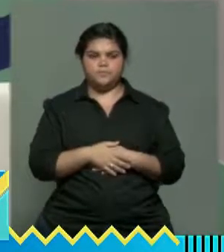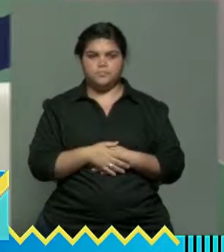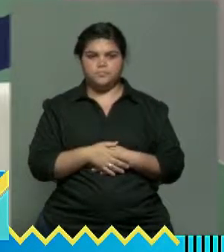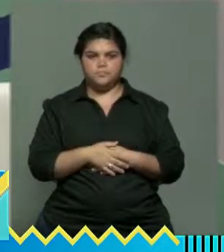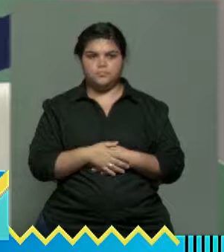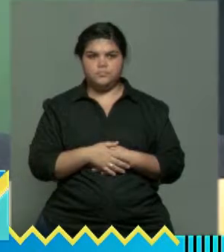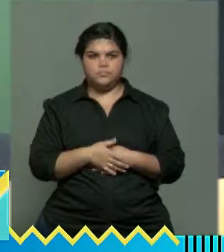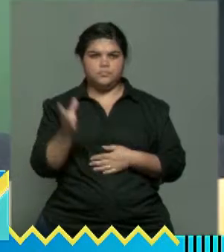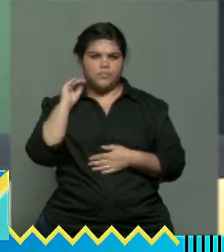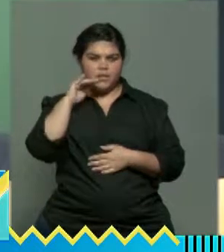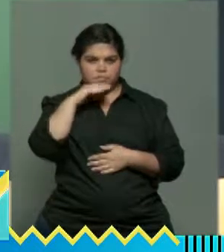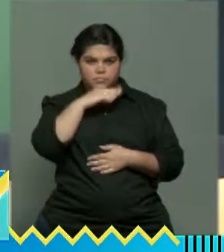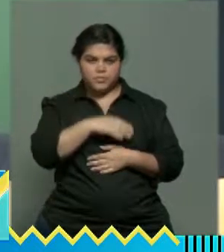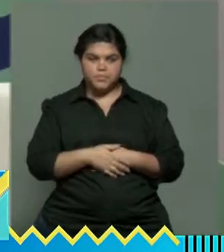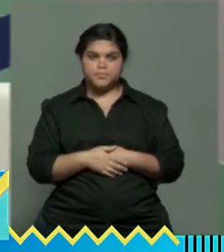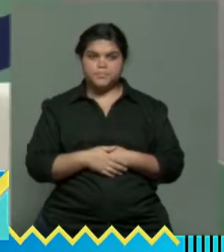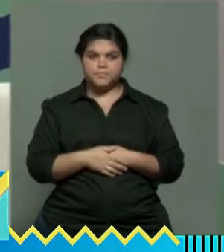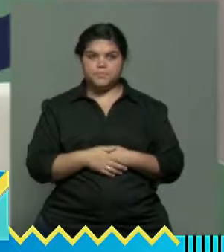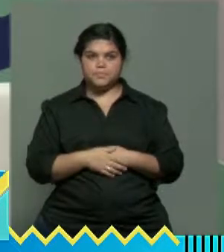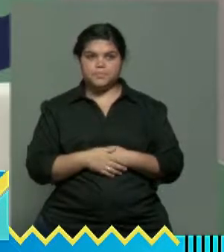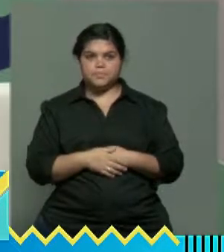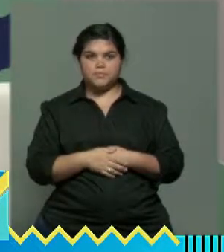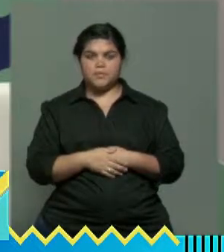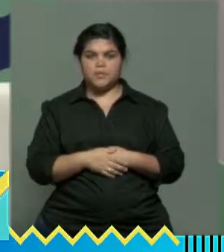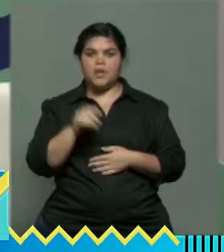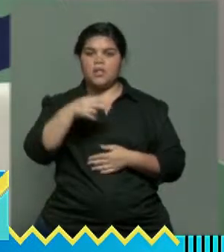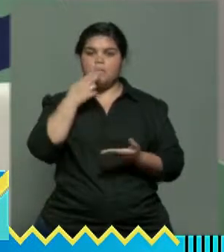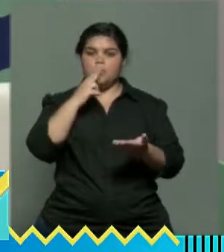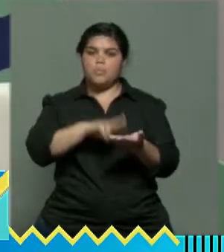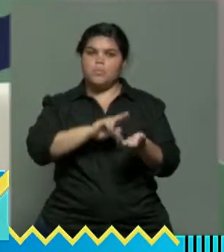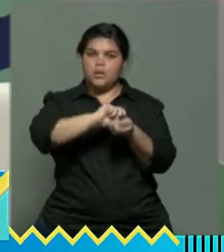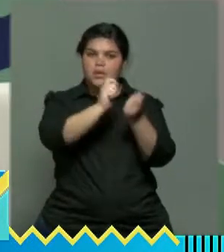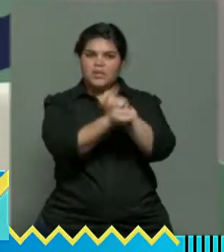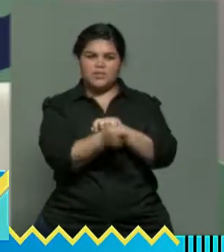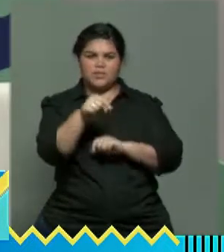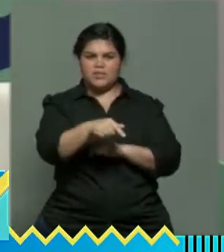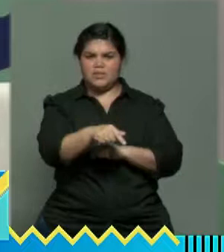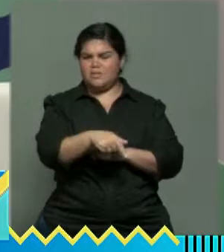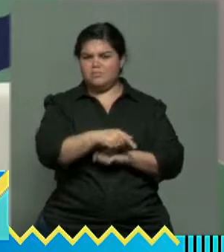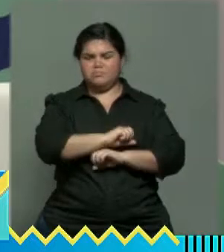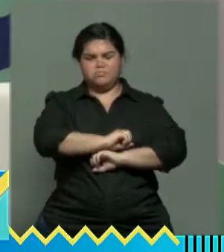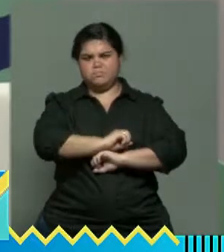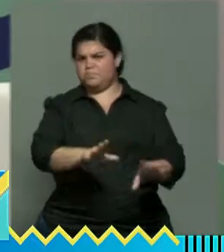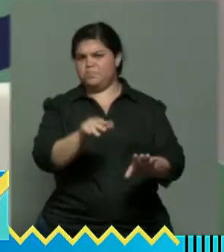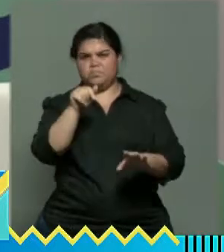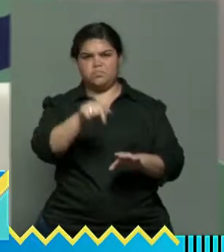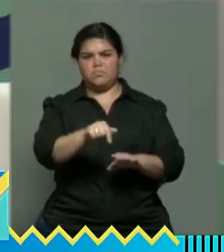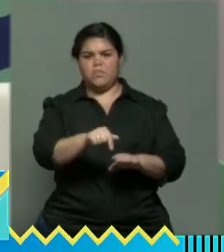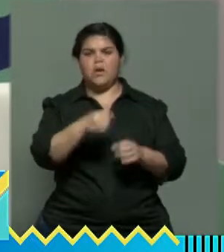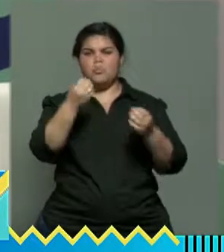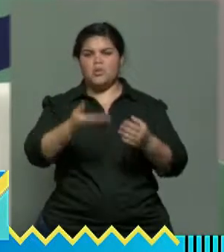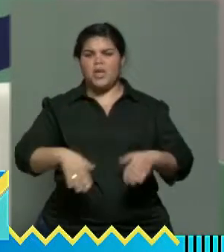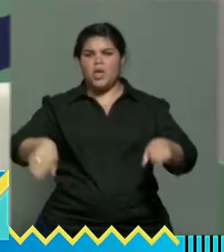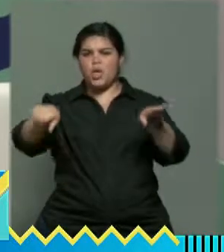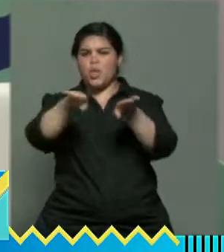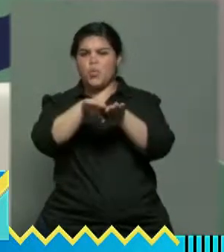no es tan débil. Por eso la reforma tributaria es básicamente ridícula, injusta, por ese tema, porque nos iguala con